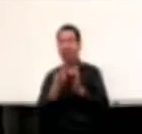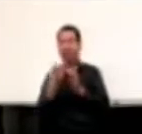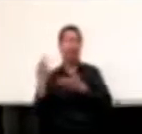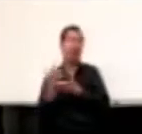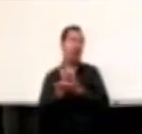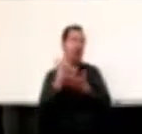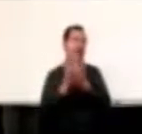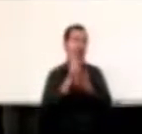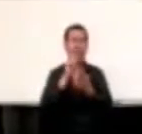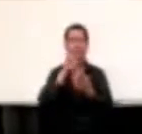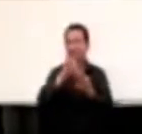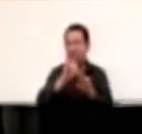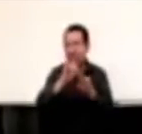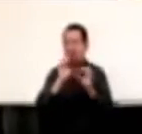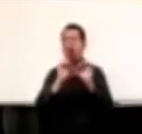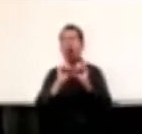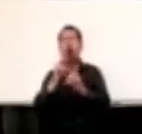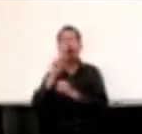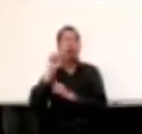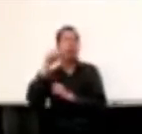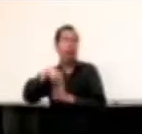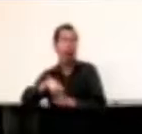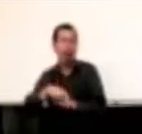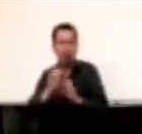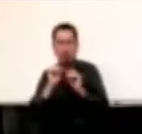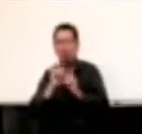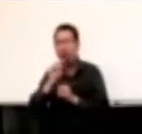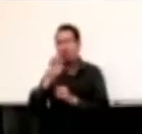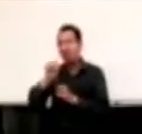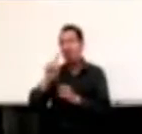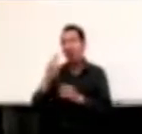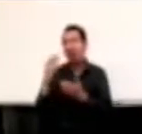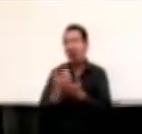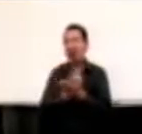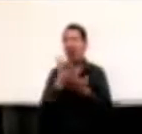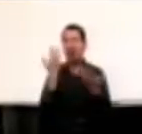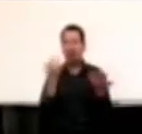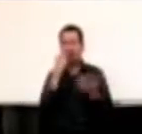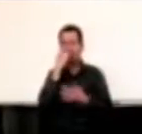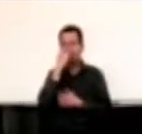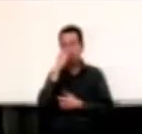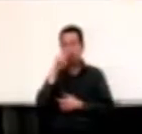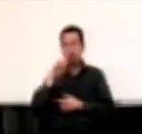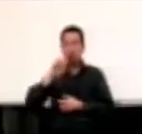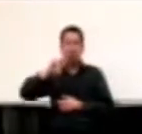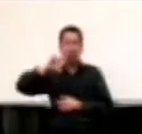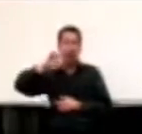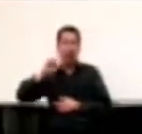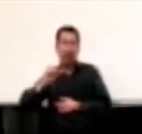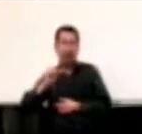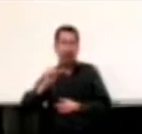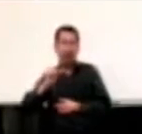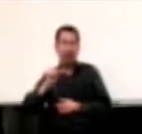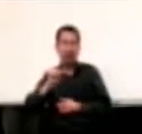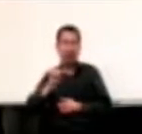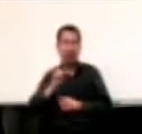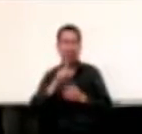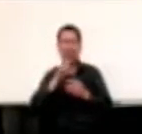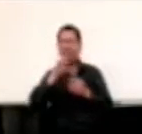un escenario con un PRI ya, digamos, fortalecido, un PAN fortalecido, Morena ya viene tomando el espacio que había dejado el